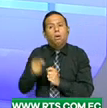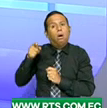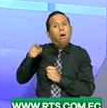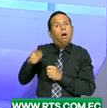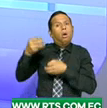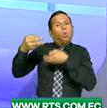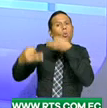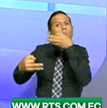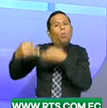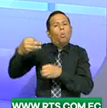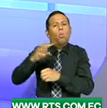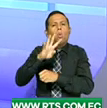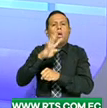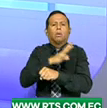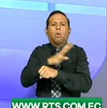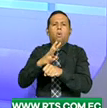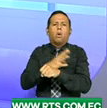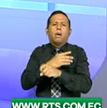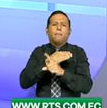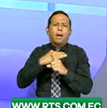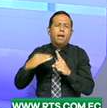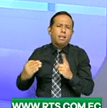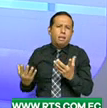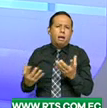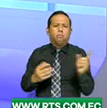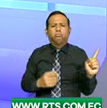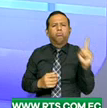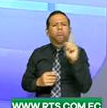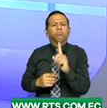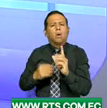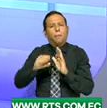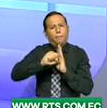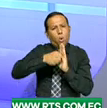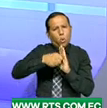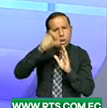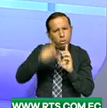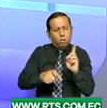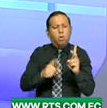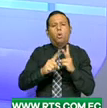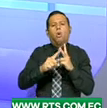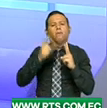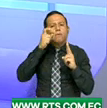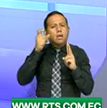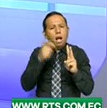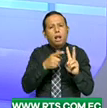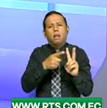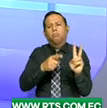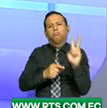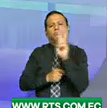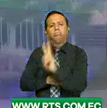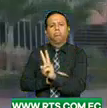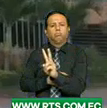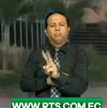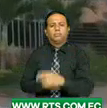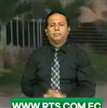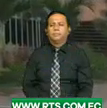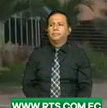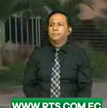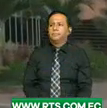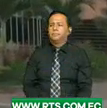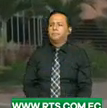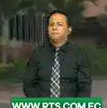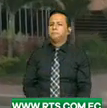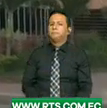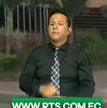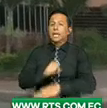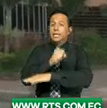4 horas y media duró la audiencia donde estuvieron presentes el Procurador General del Estado y la Fiscal General. En la Corte